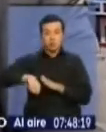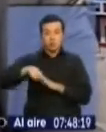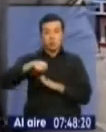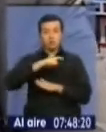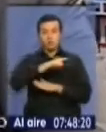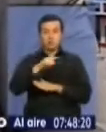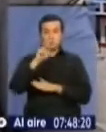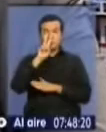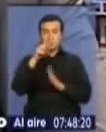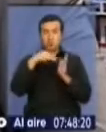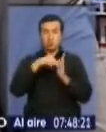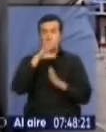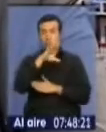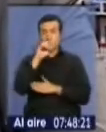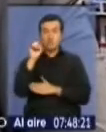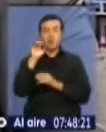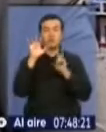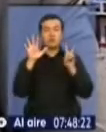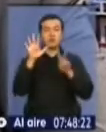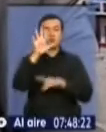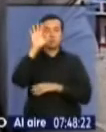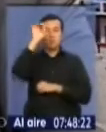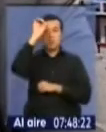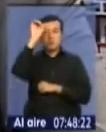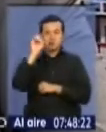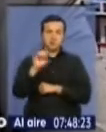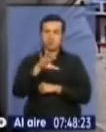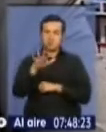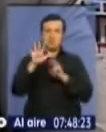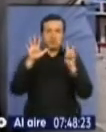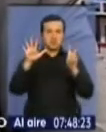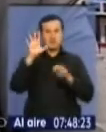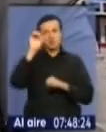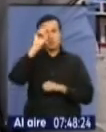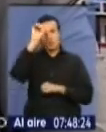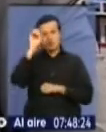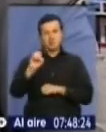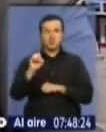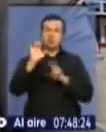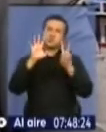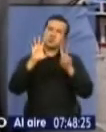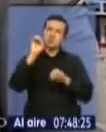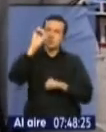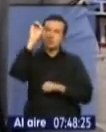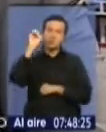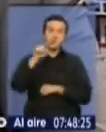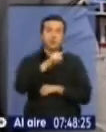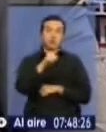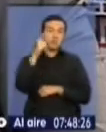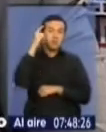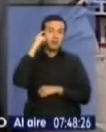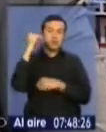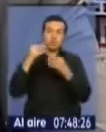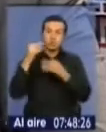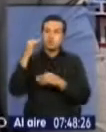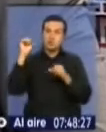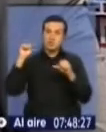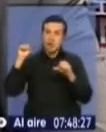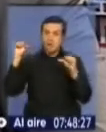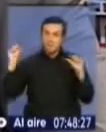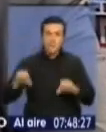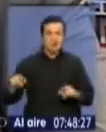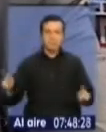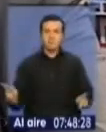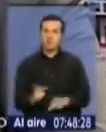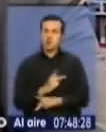encuesta, que es un montón. El 75%, más o menos, entre el 70 y el 75% considera que la justicia está entre mala y muy mala,